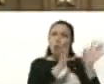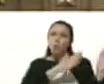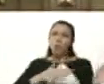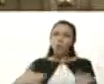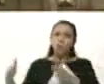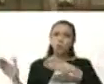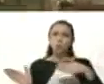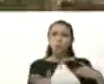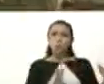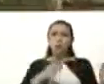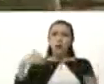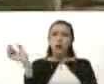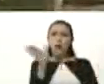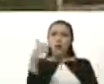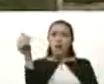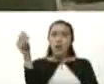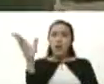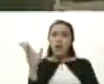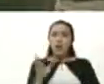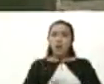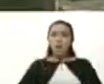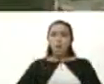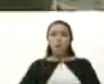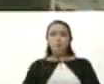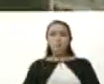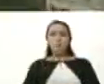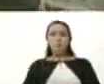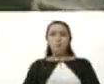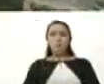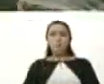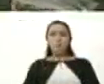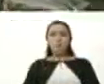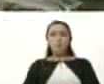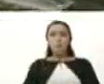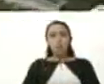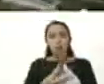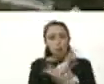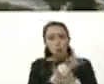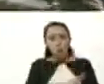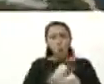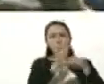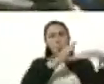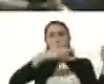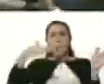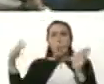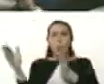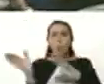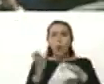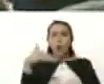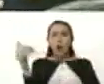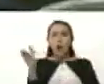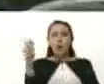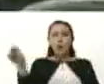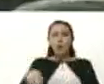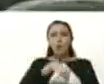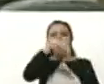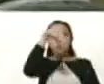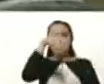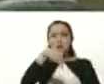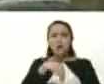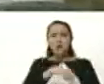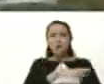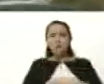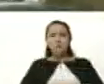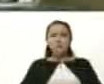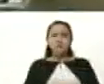la bandera nacional, y que juegue con el viento la bandera